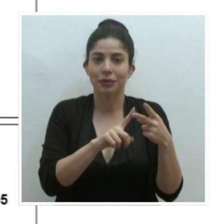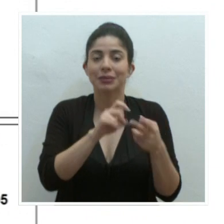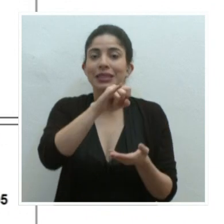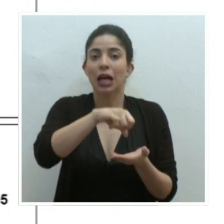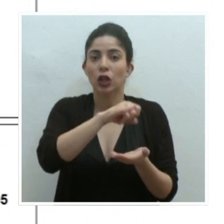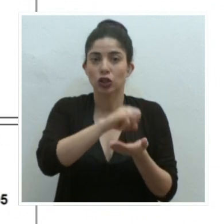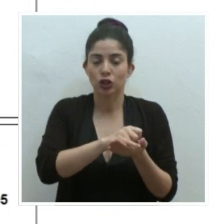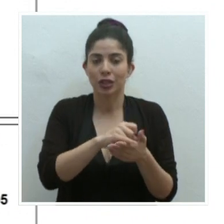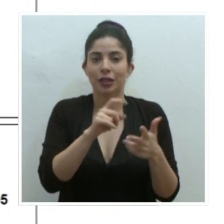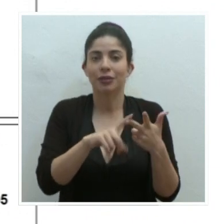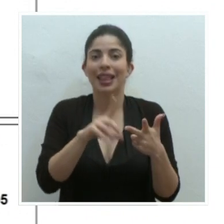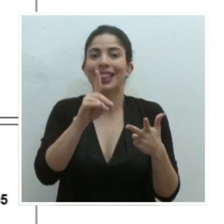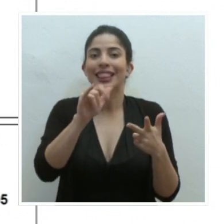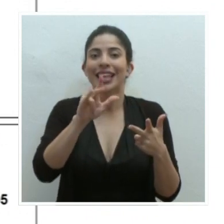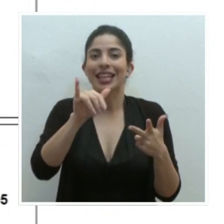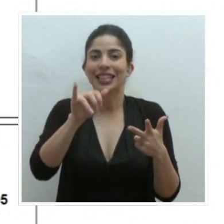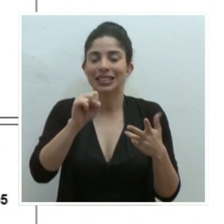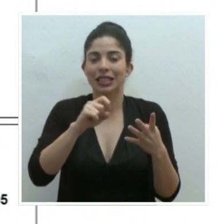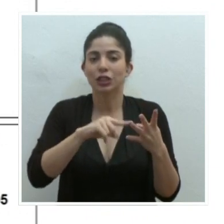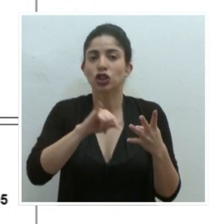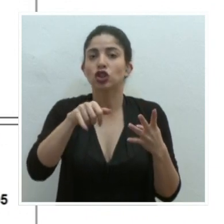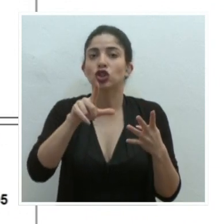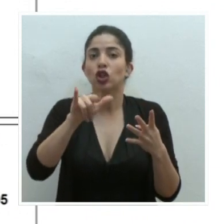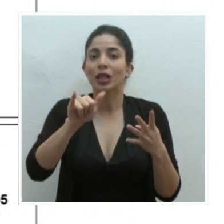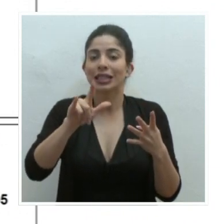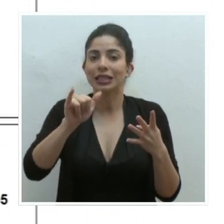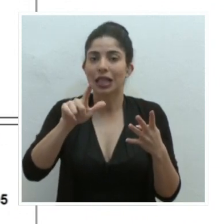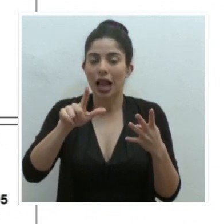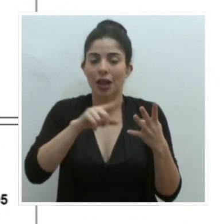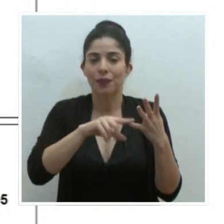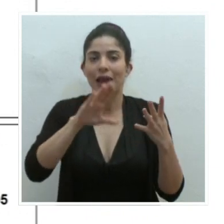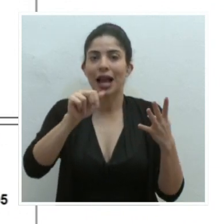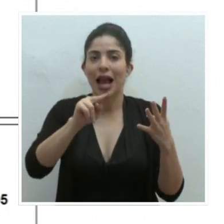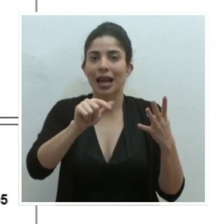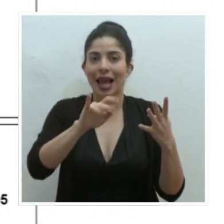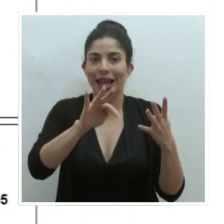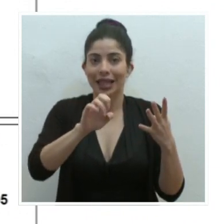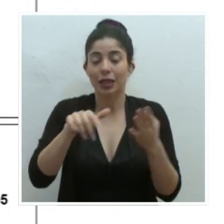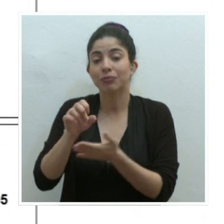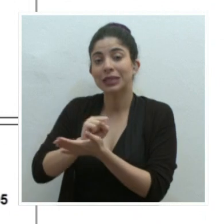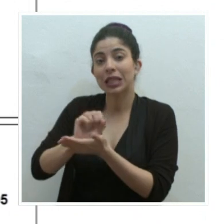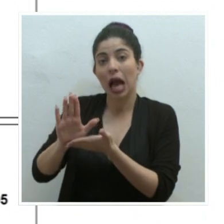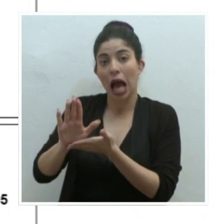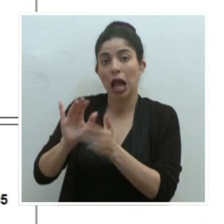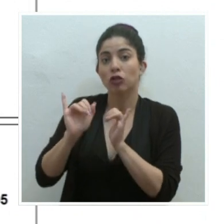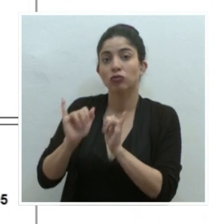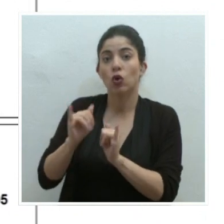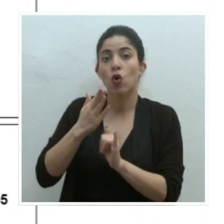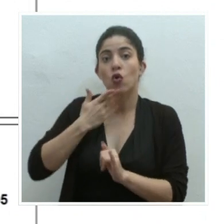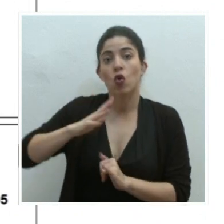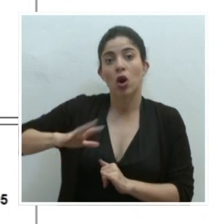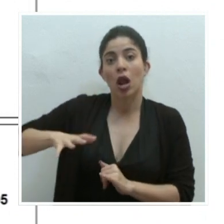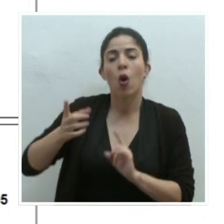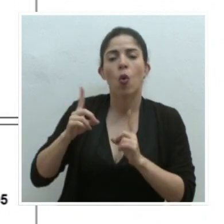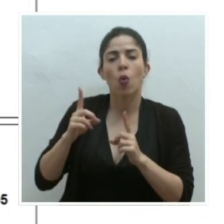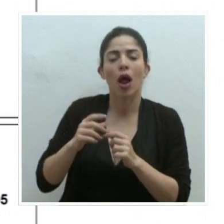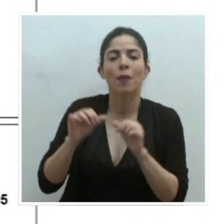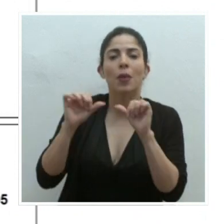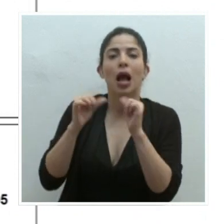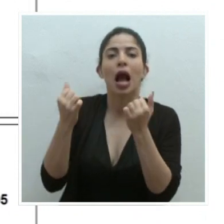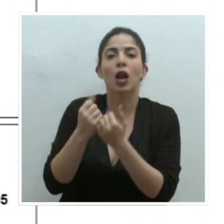José, Delicias, Yolillal y Canalete. En el cantón de San Carlos se mantienen en alerta naranja el